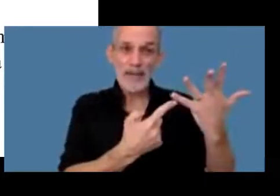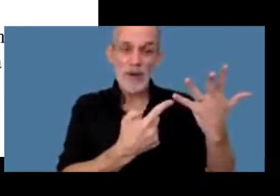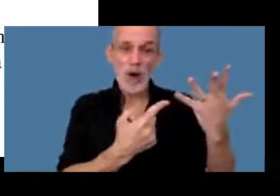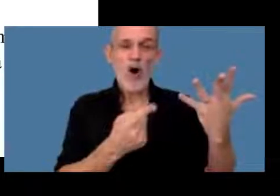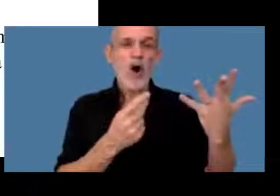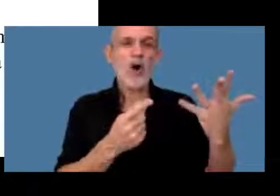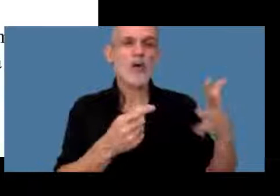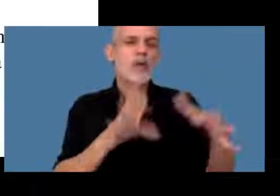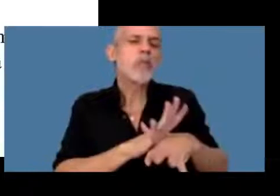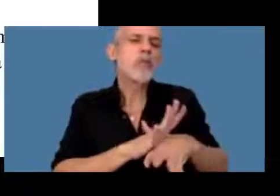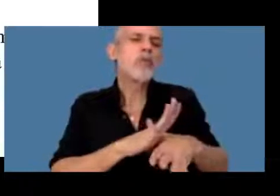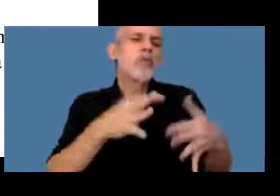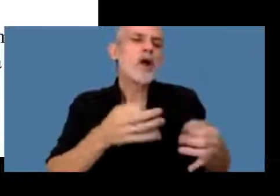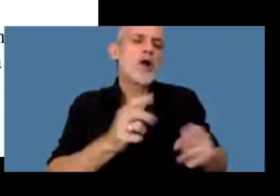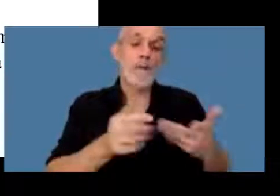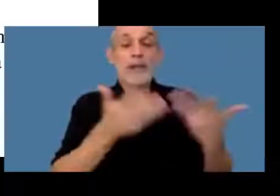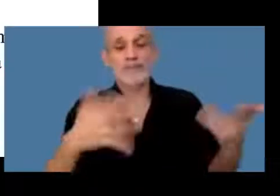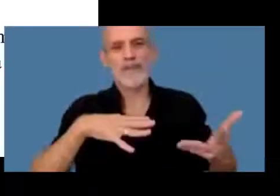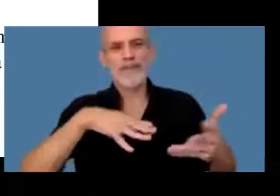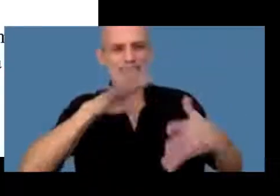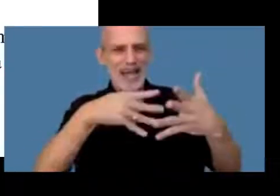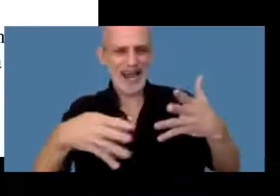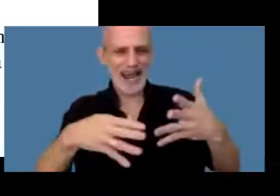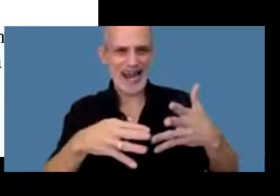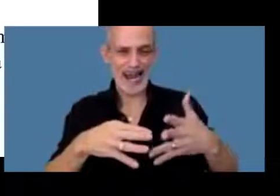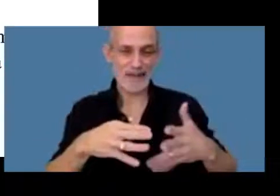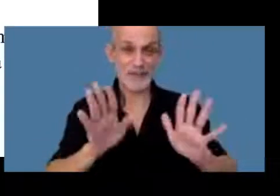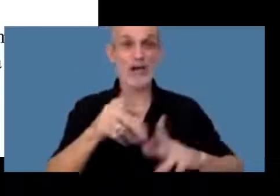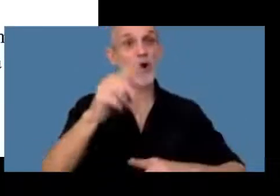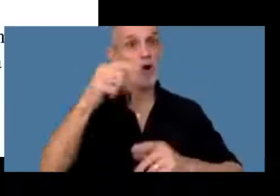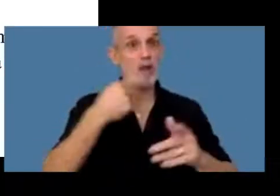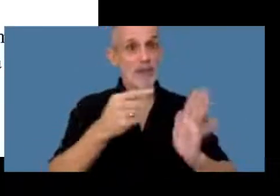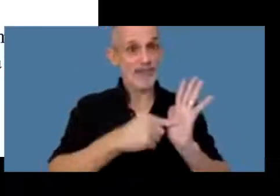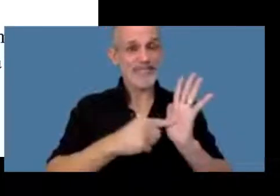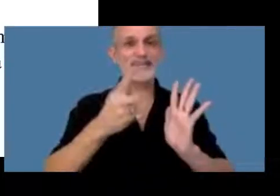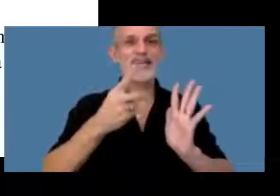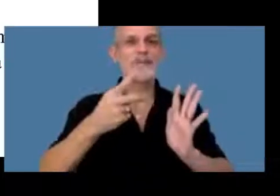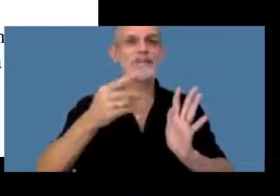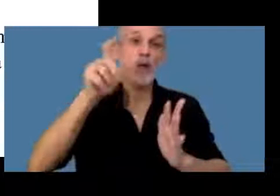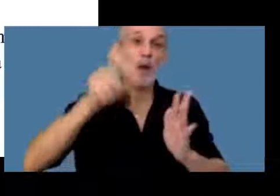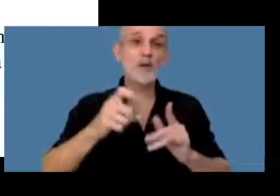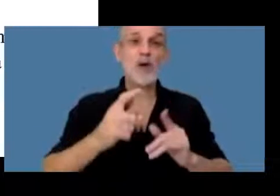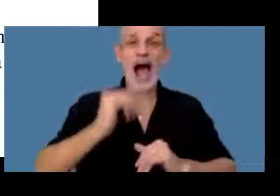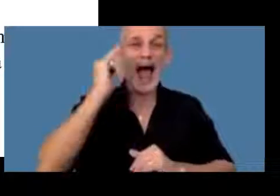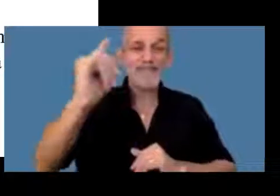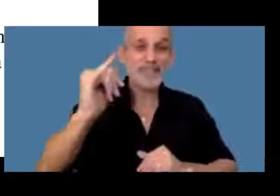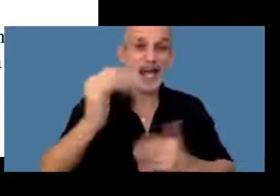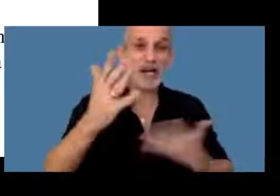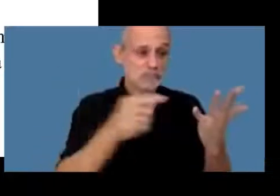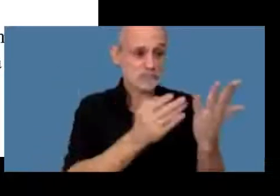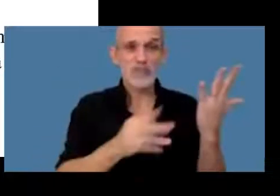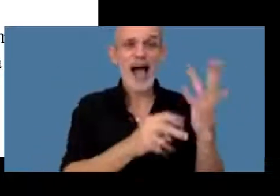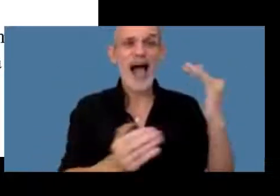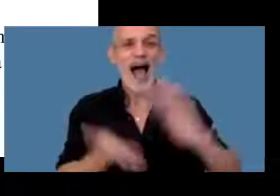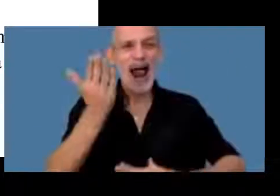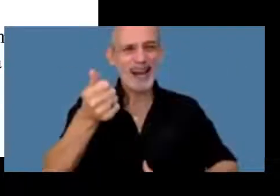correspondido. Y sigue diciendo que aquellos contribuyentes que hubieran comunicado la exclusión y en alta, recuerden